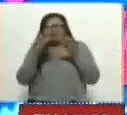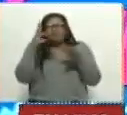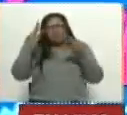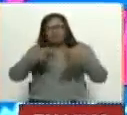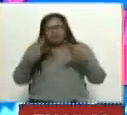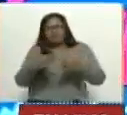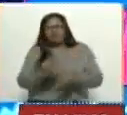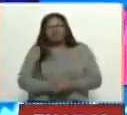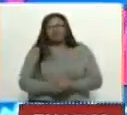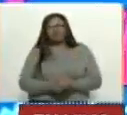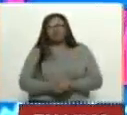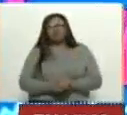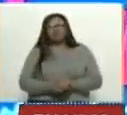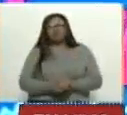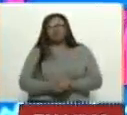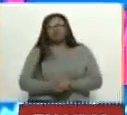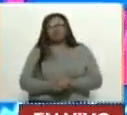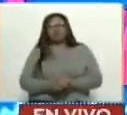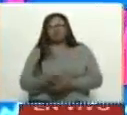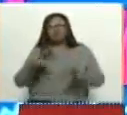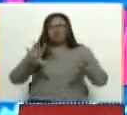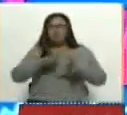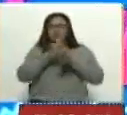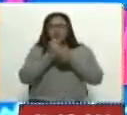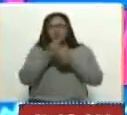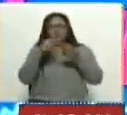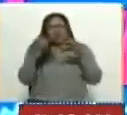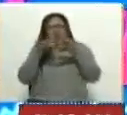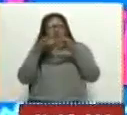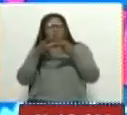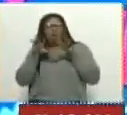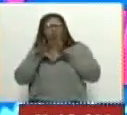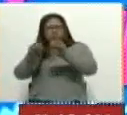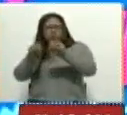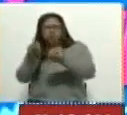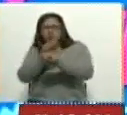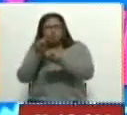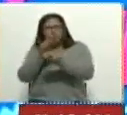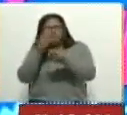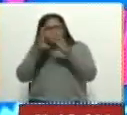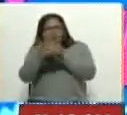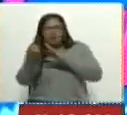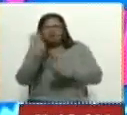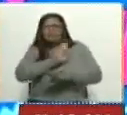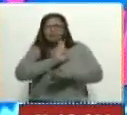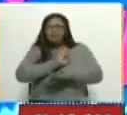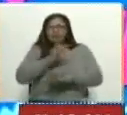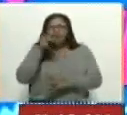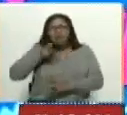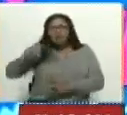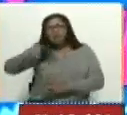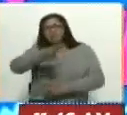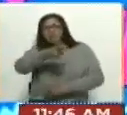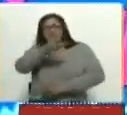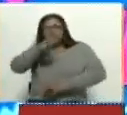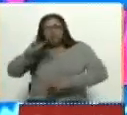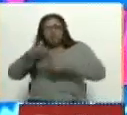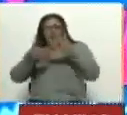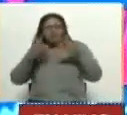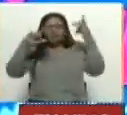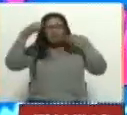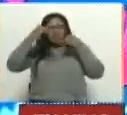no la democracia de las élites no la democracia del capitalismo la democracia del pueblo la democracia de la gente el